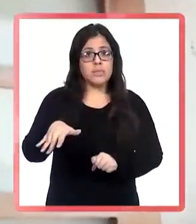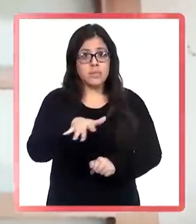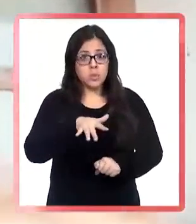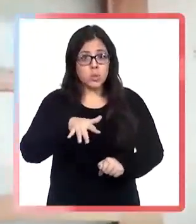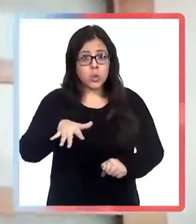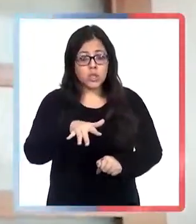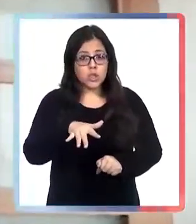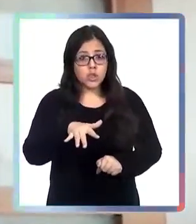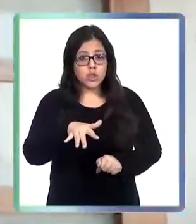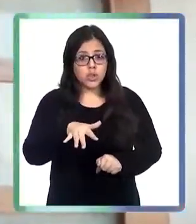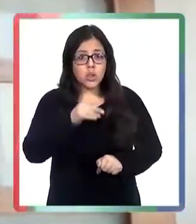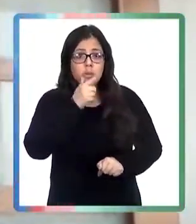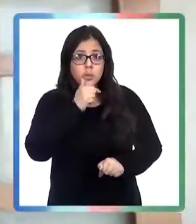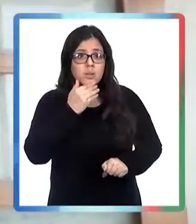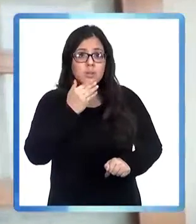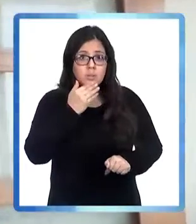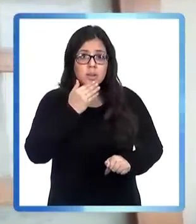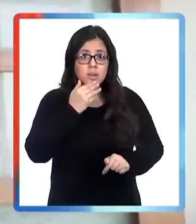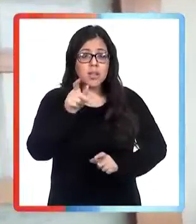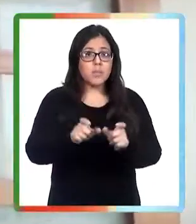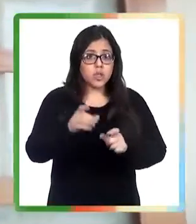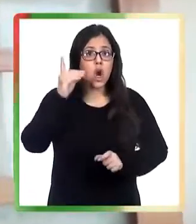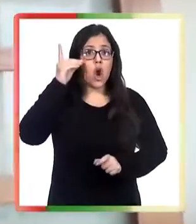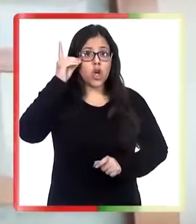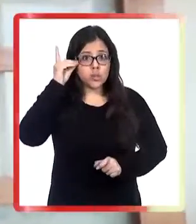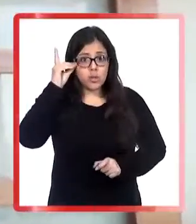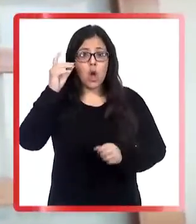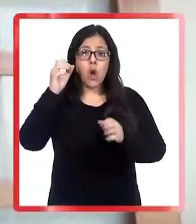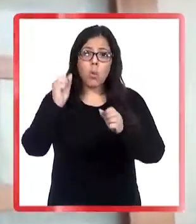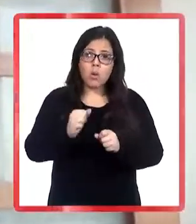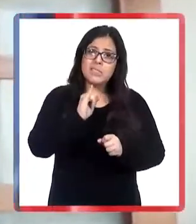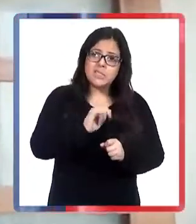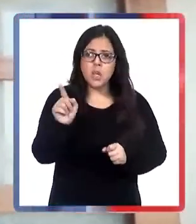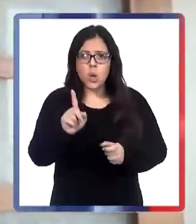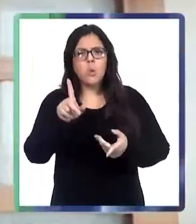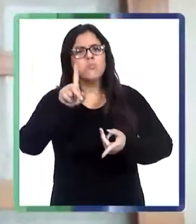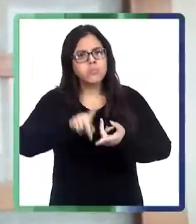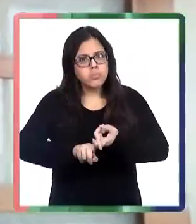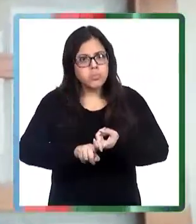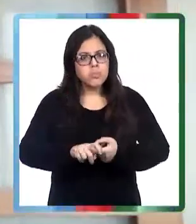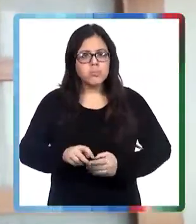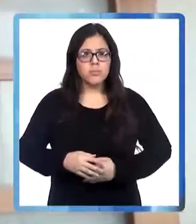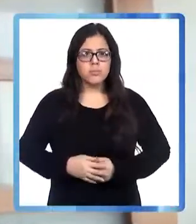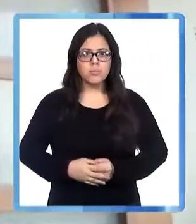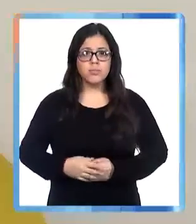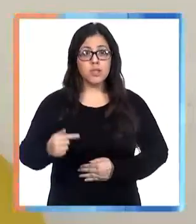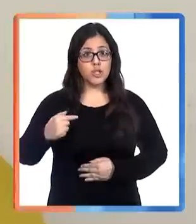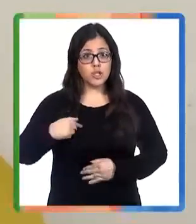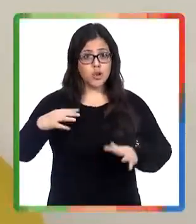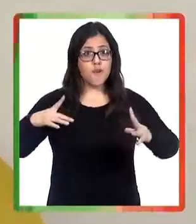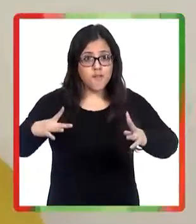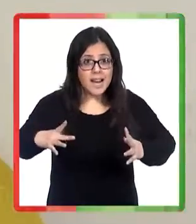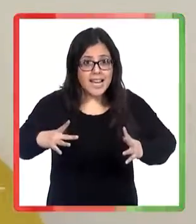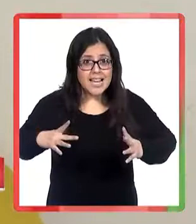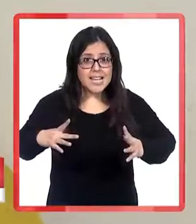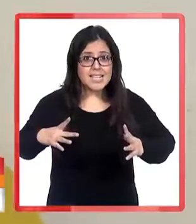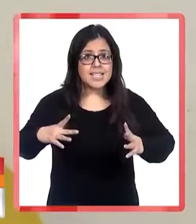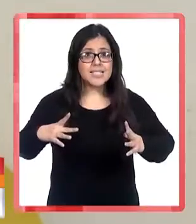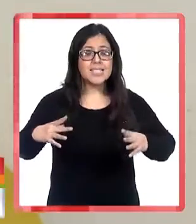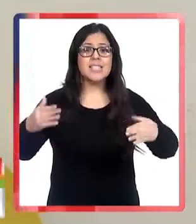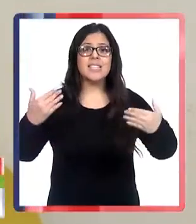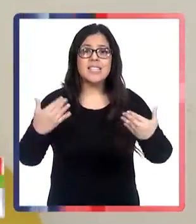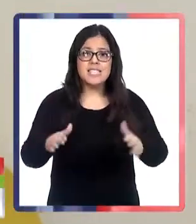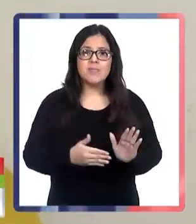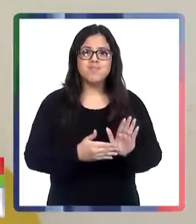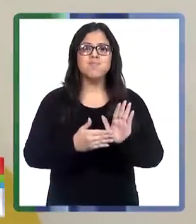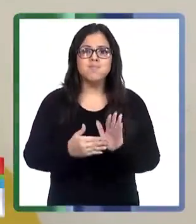nulidad. Situación que ha llevado, por ejemplo, a que se cuestione si la posibilidad de las personas con síndrome de Down pueden o no contraer matrimonio. Estoy muy feliz de que